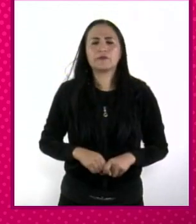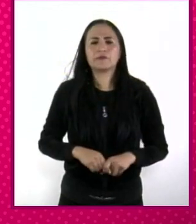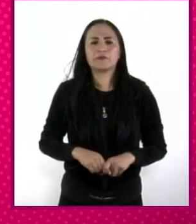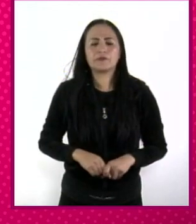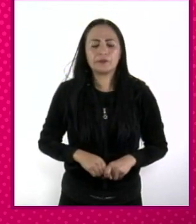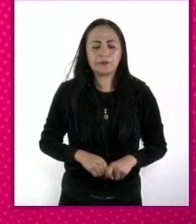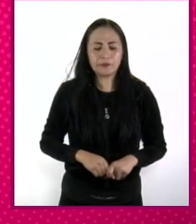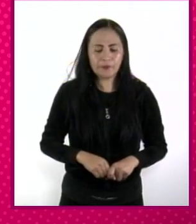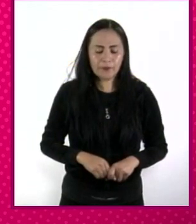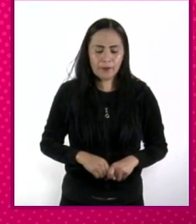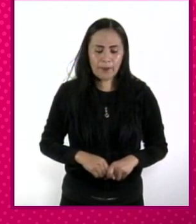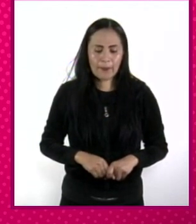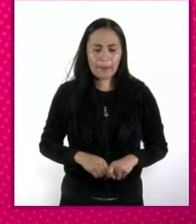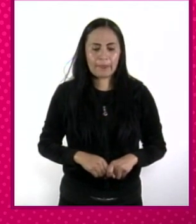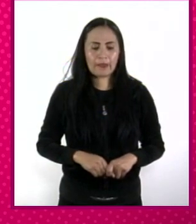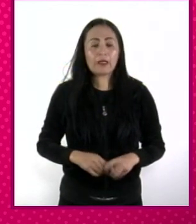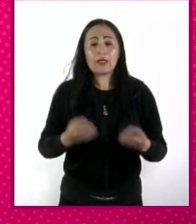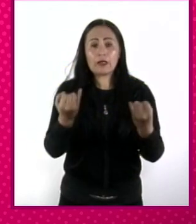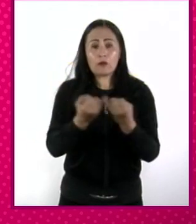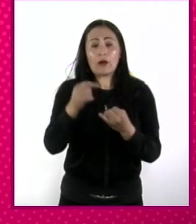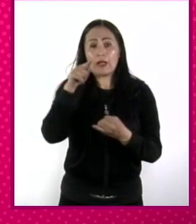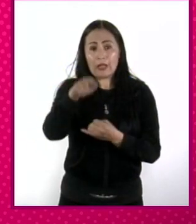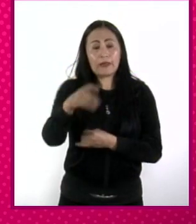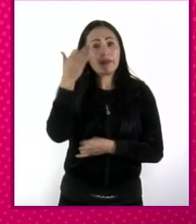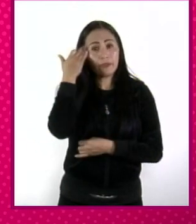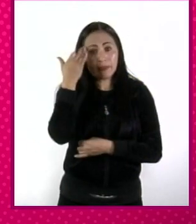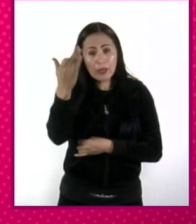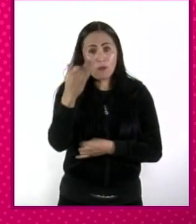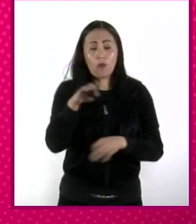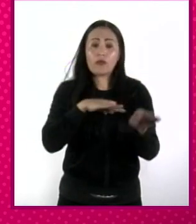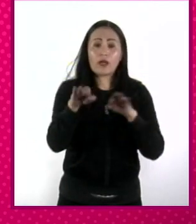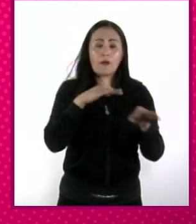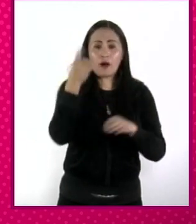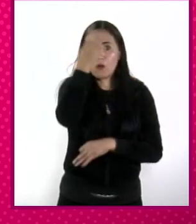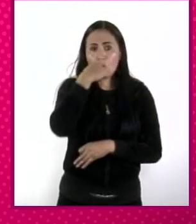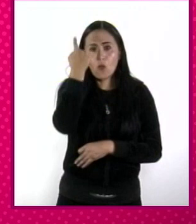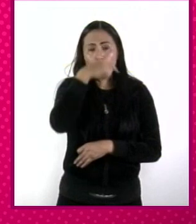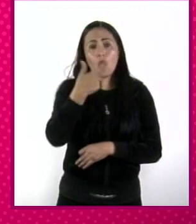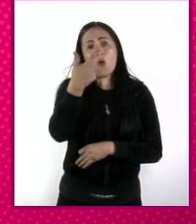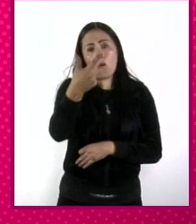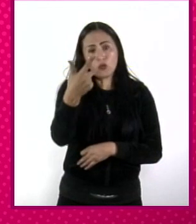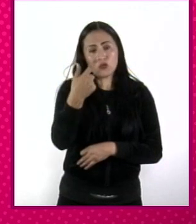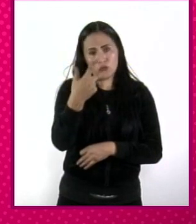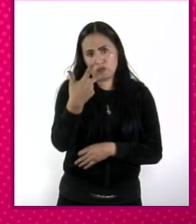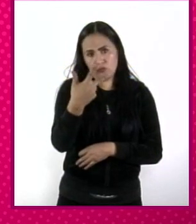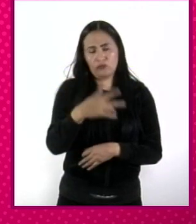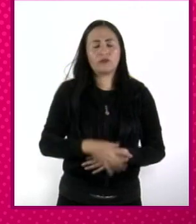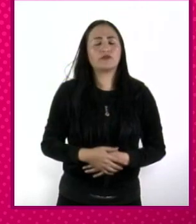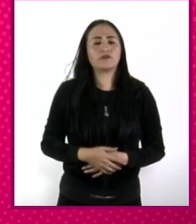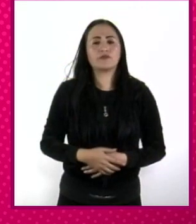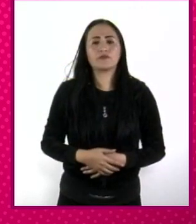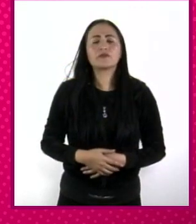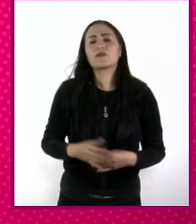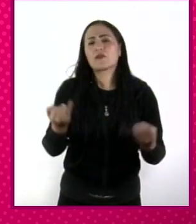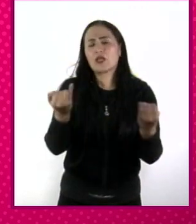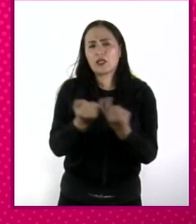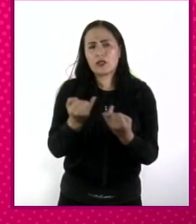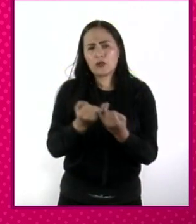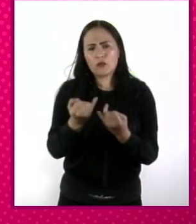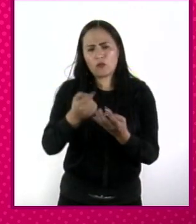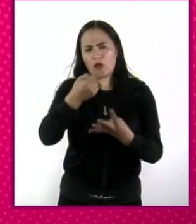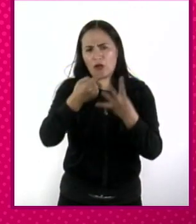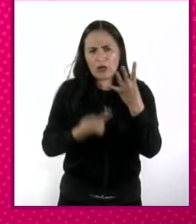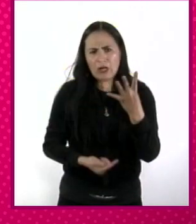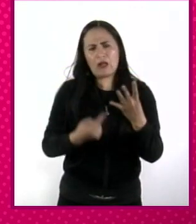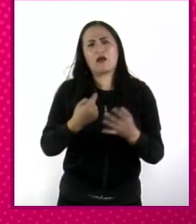de las clases obreras es las jornadas laborales de 8 horas, las prestaciones, es decir, sistemas